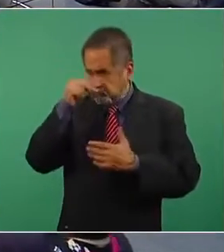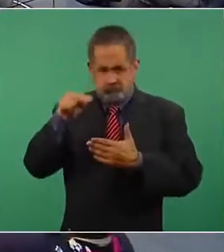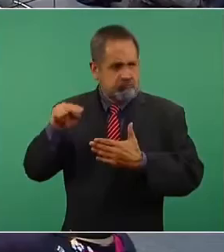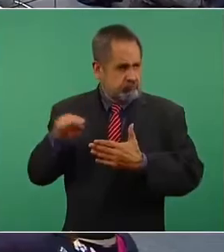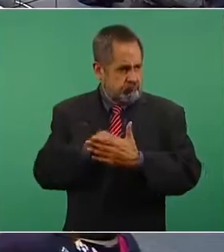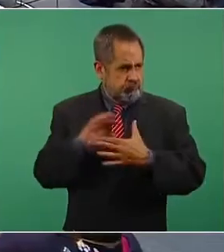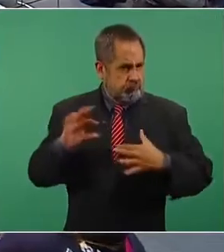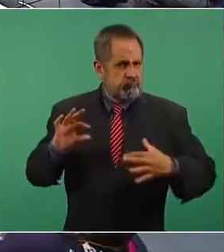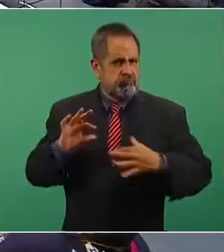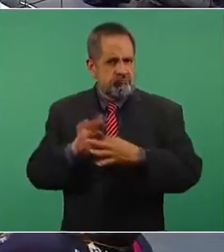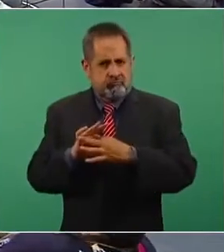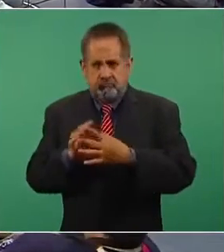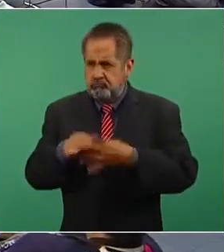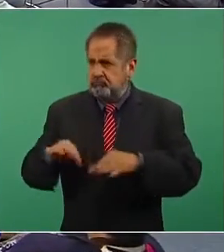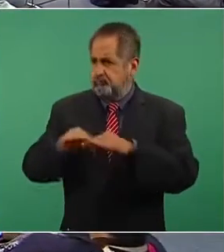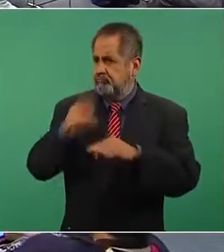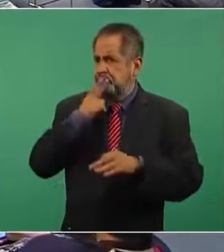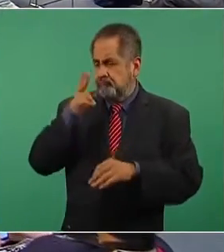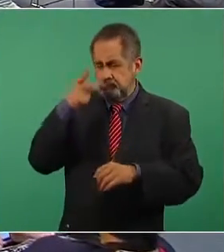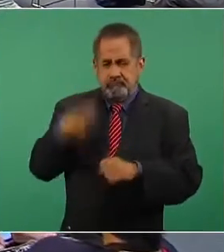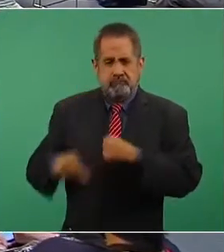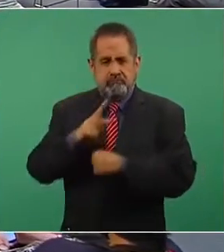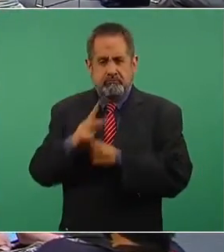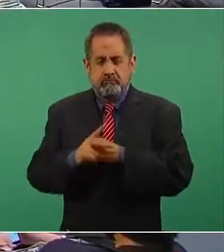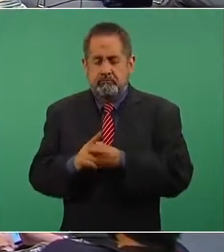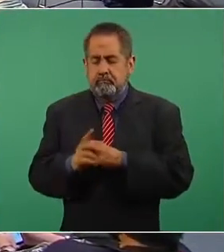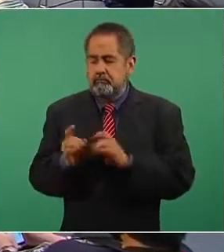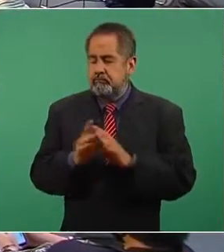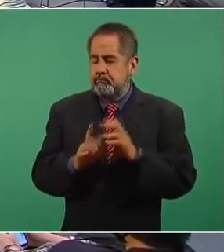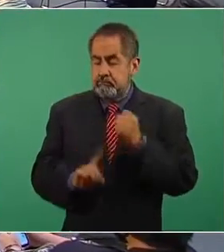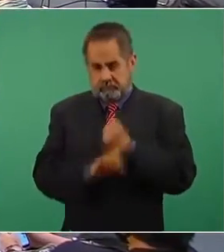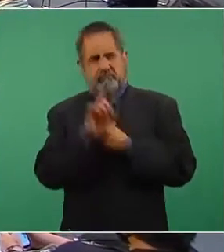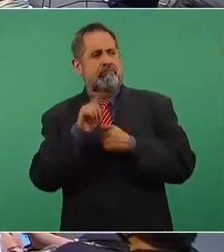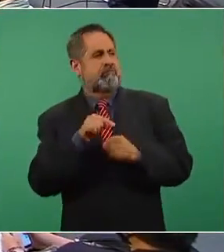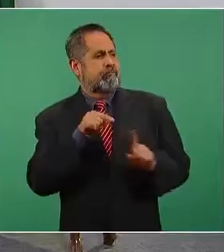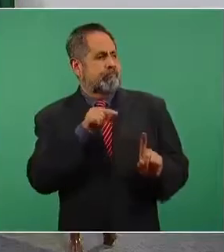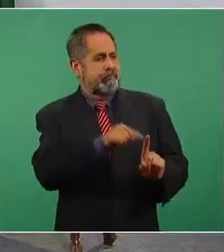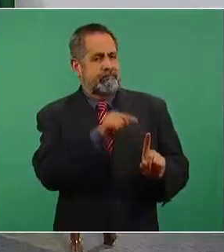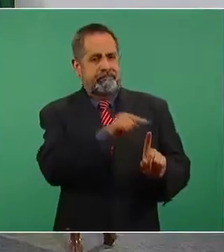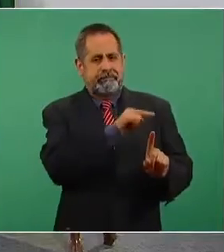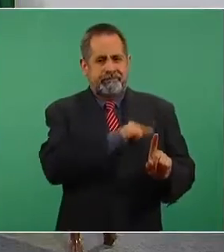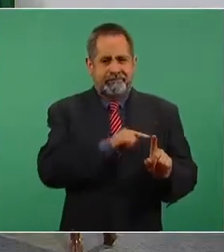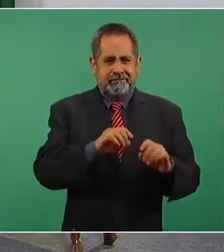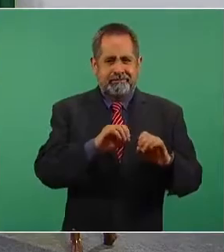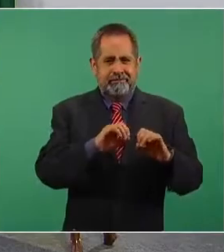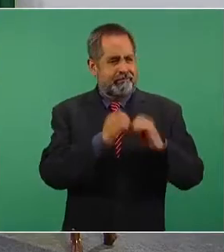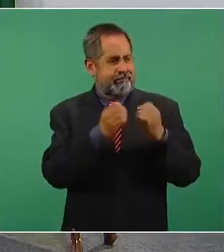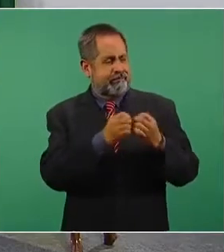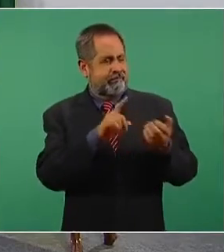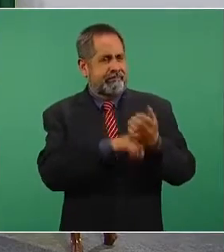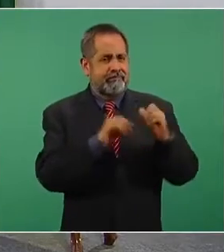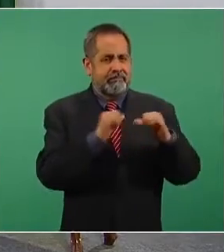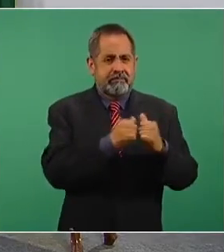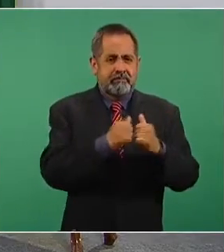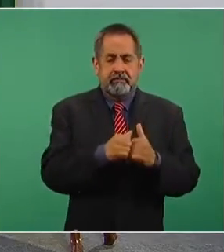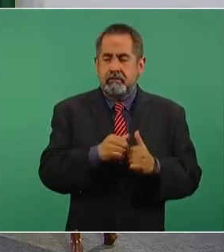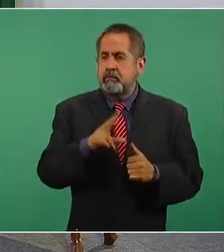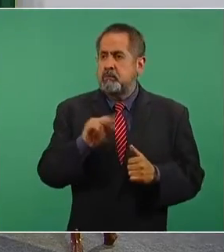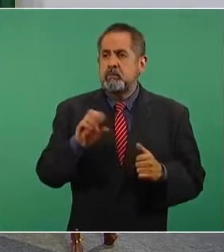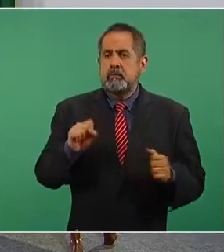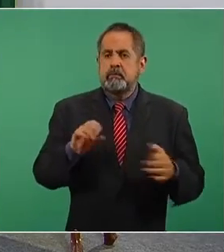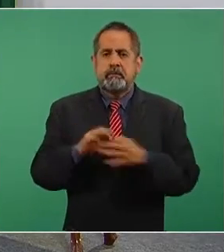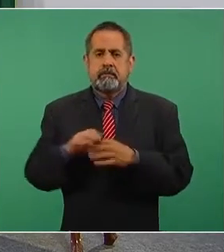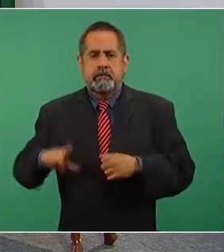importante para la nación, de repente surgen organizaciones no